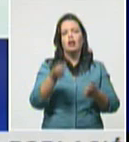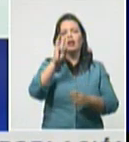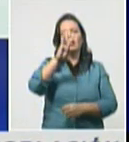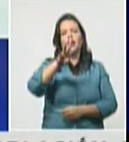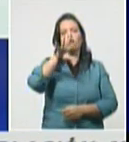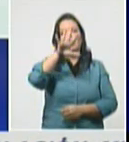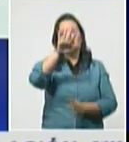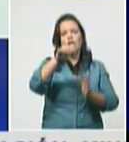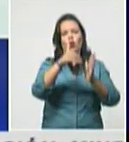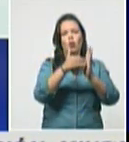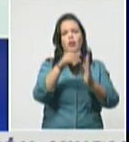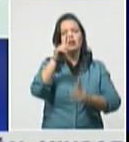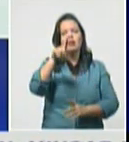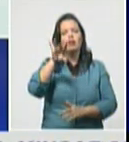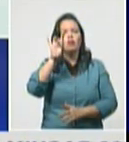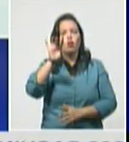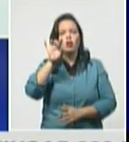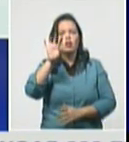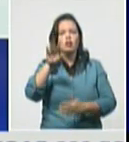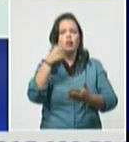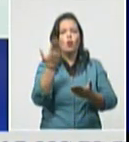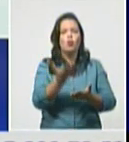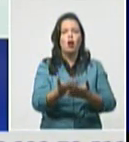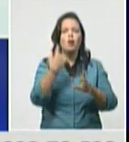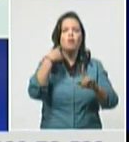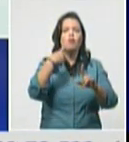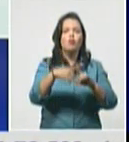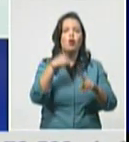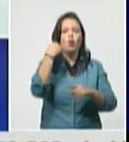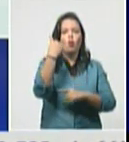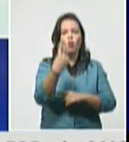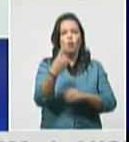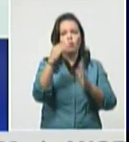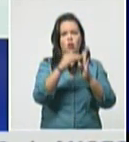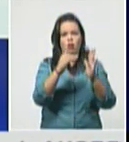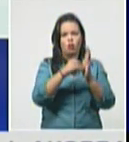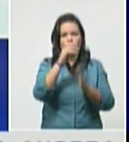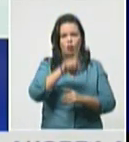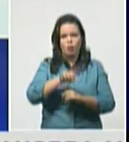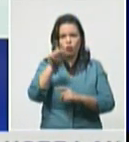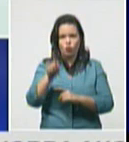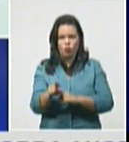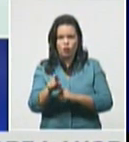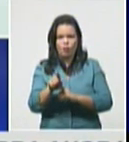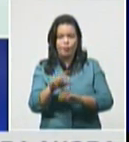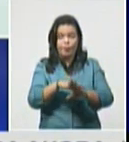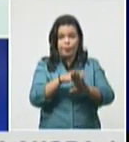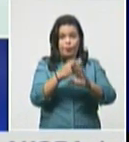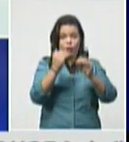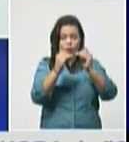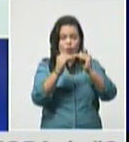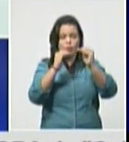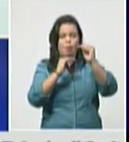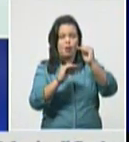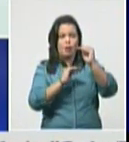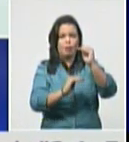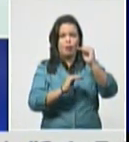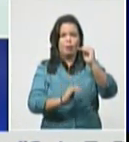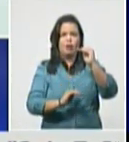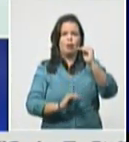35.115 pruebas por millón de habitantes. Por debajo de Cuba, bueno, pues le